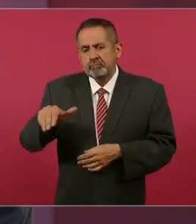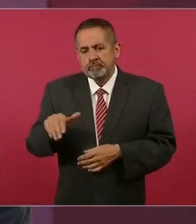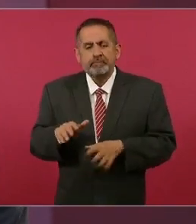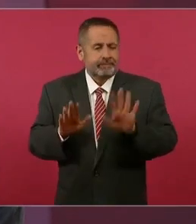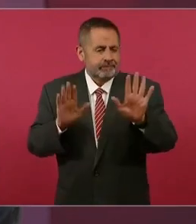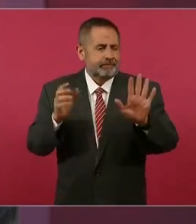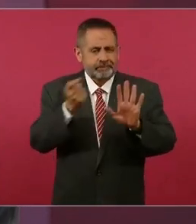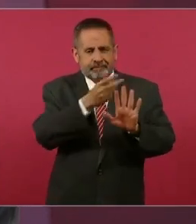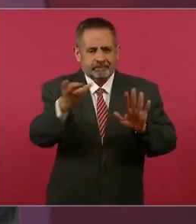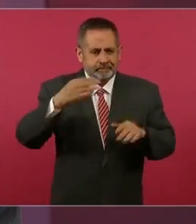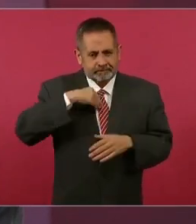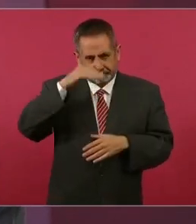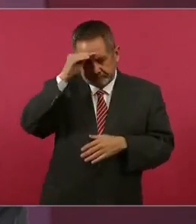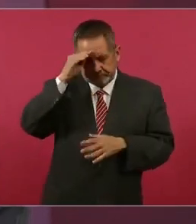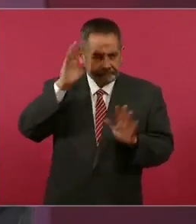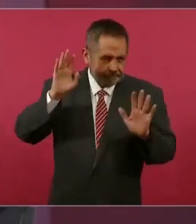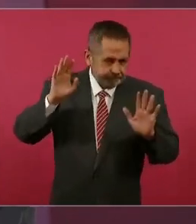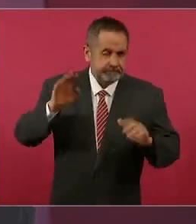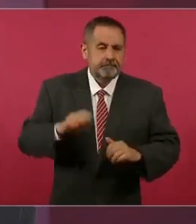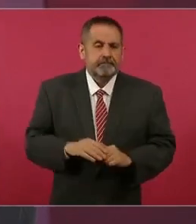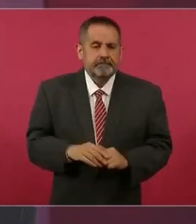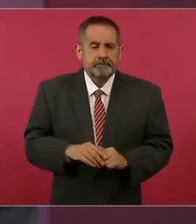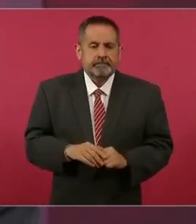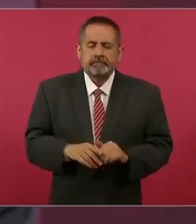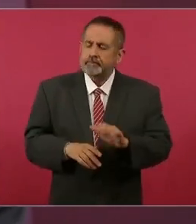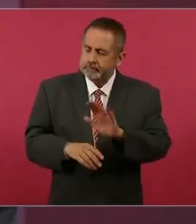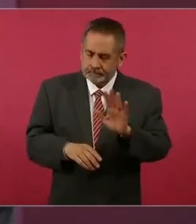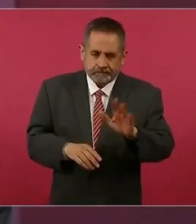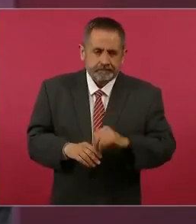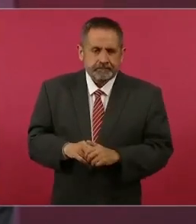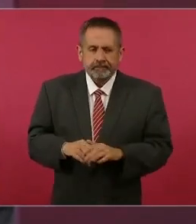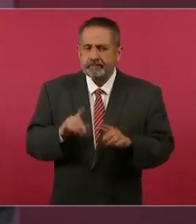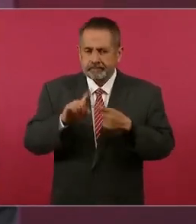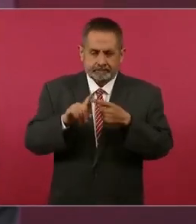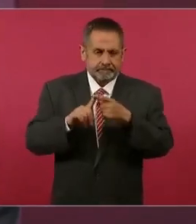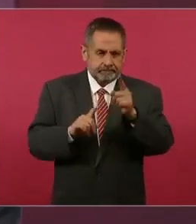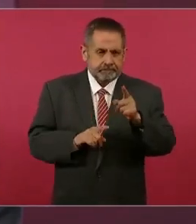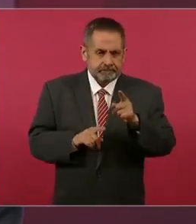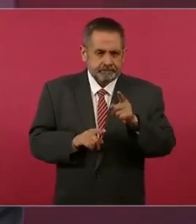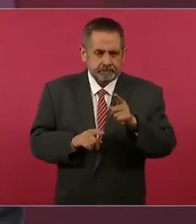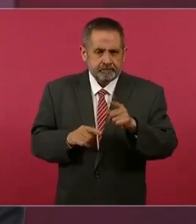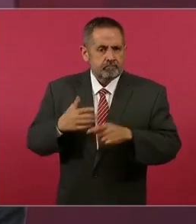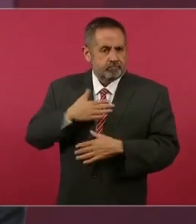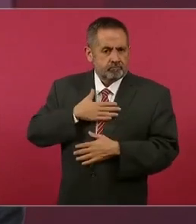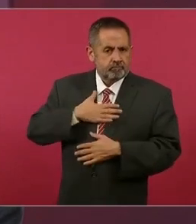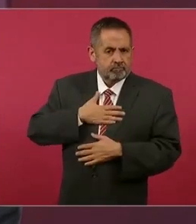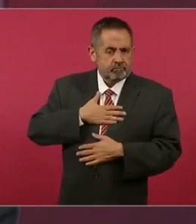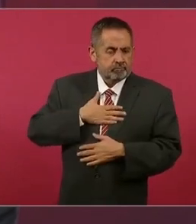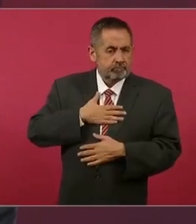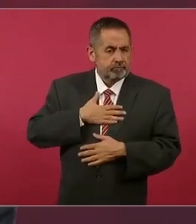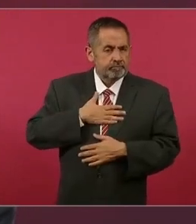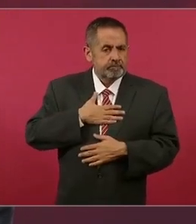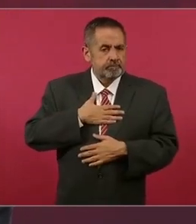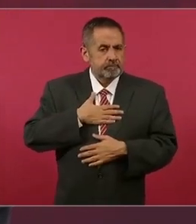Ese es, sí. No. Primero, que todo lo que